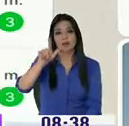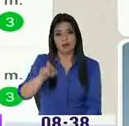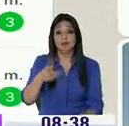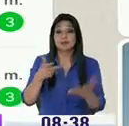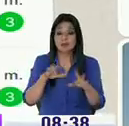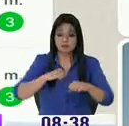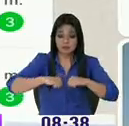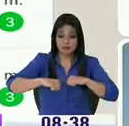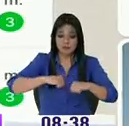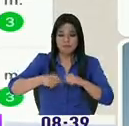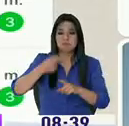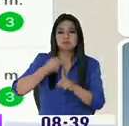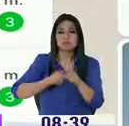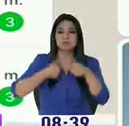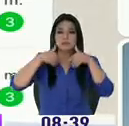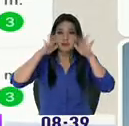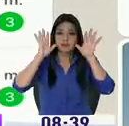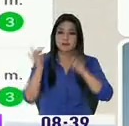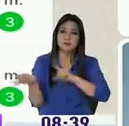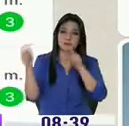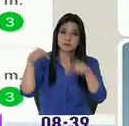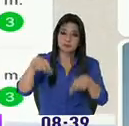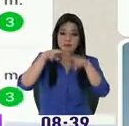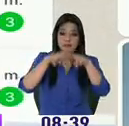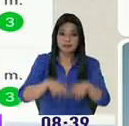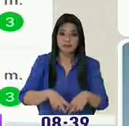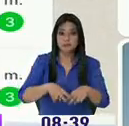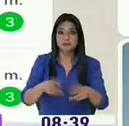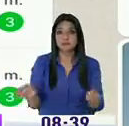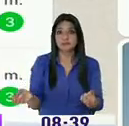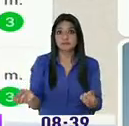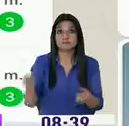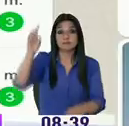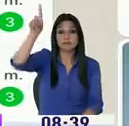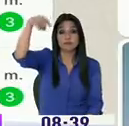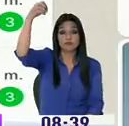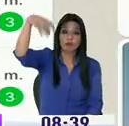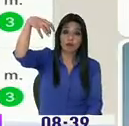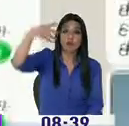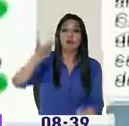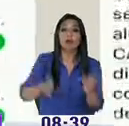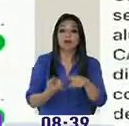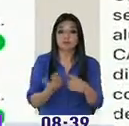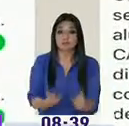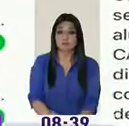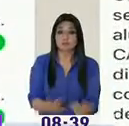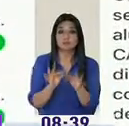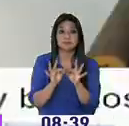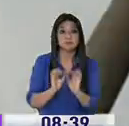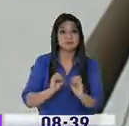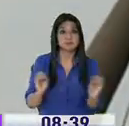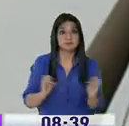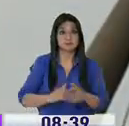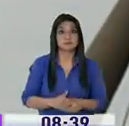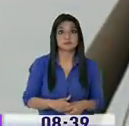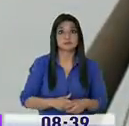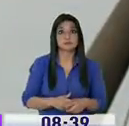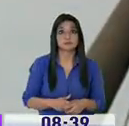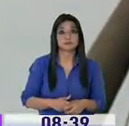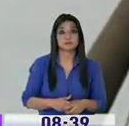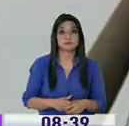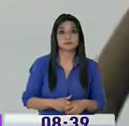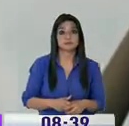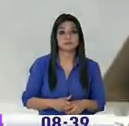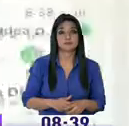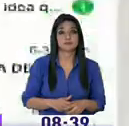hizo el trámite en el mes de diciembre, vinieron, revisaron, dejaron el foco colgado y hasta el día de hoy no hay arreglo. Vean, ahí